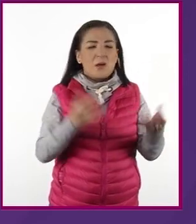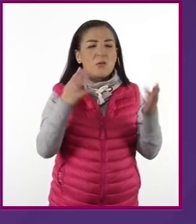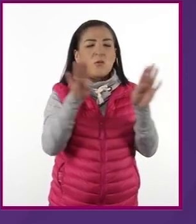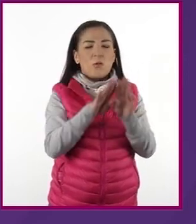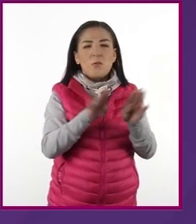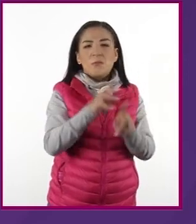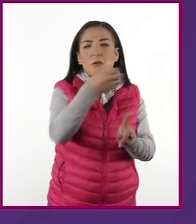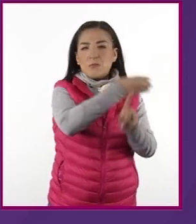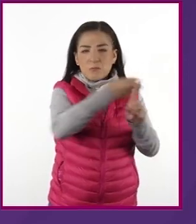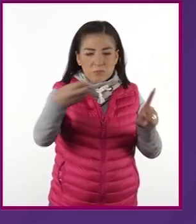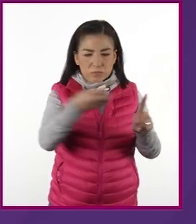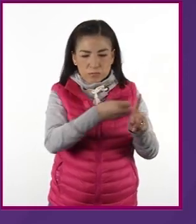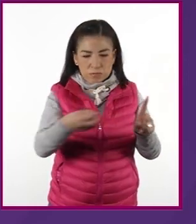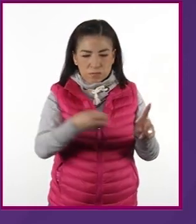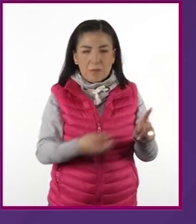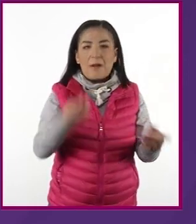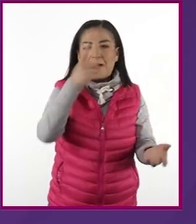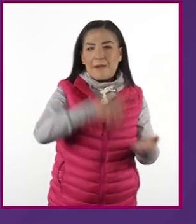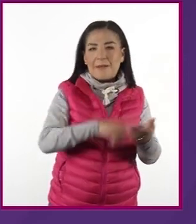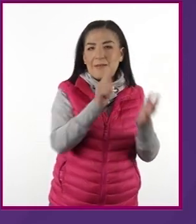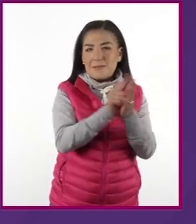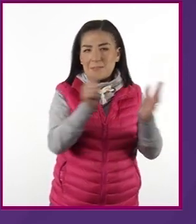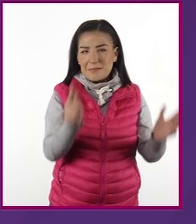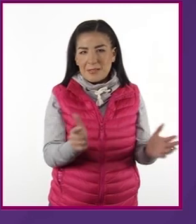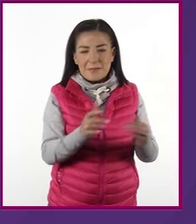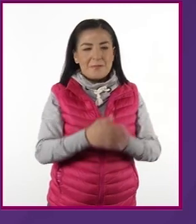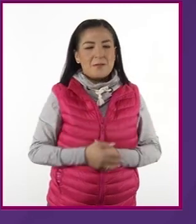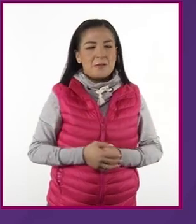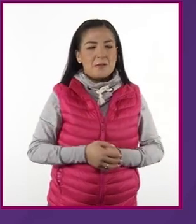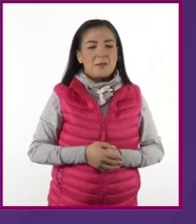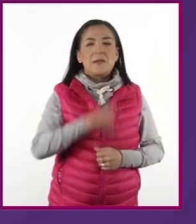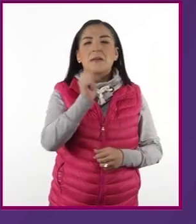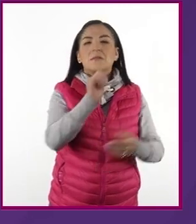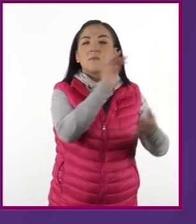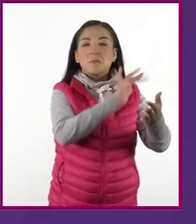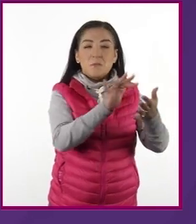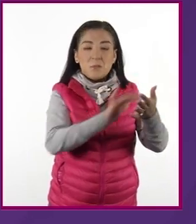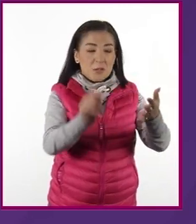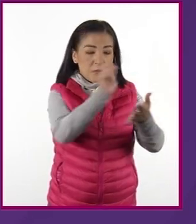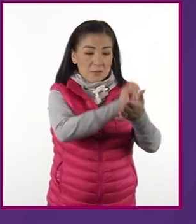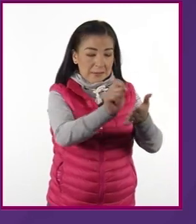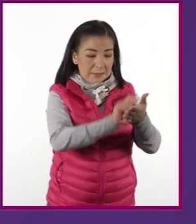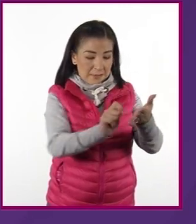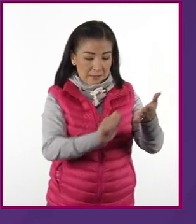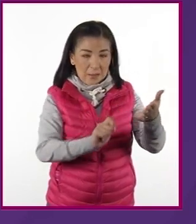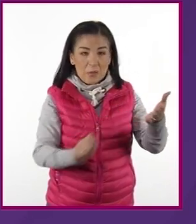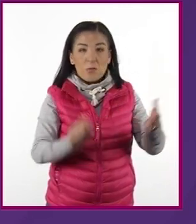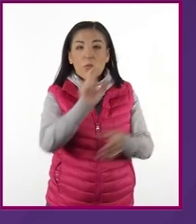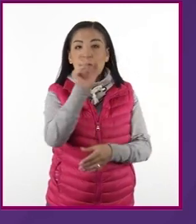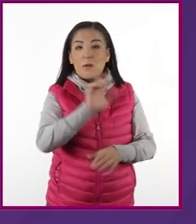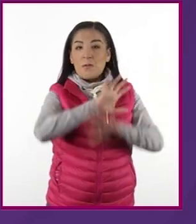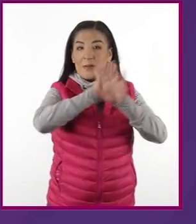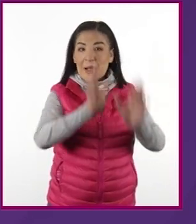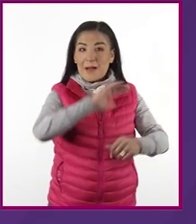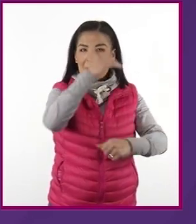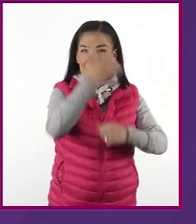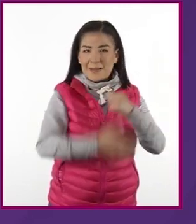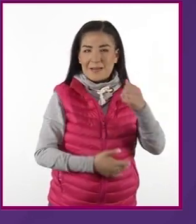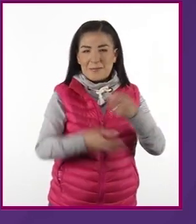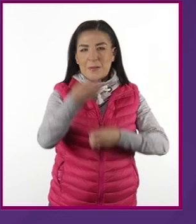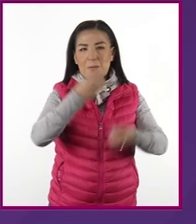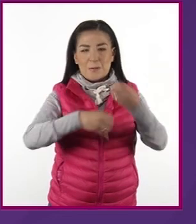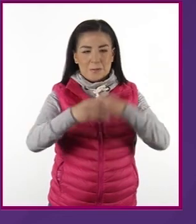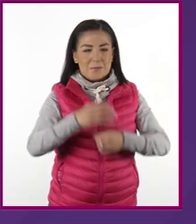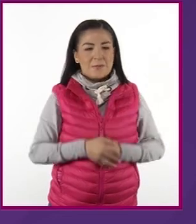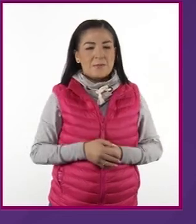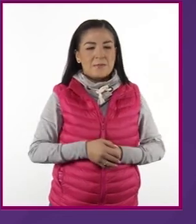contenido, ser redactados una vez que se ha concluido la obra, ser más de uno si